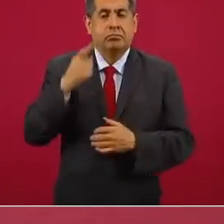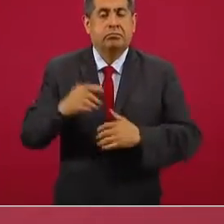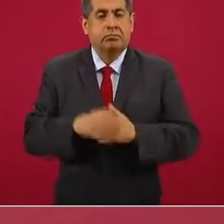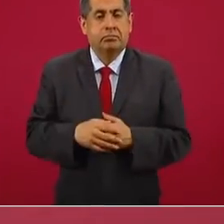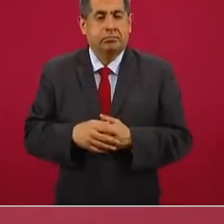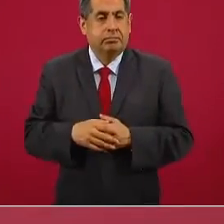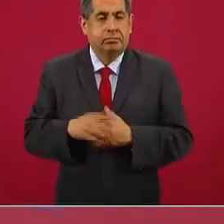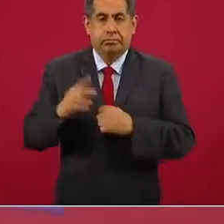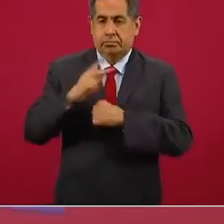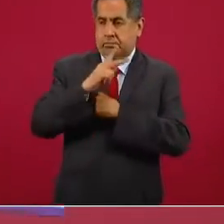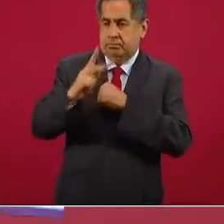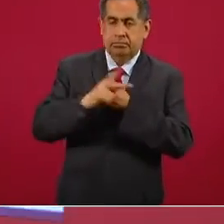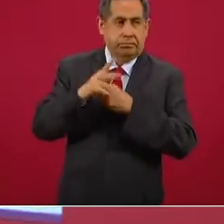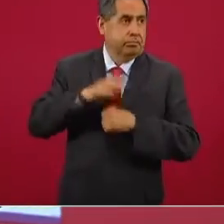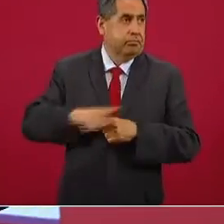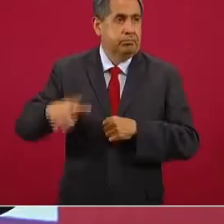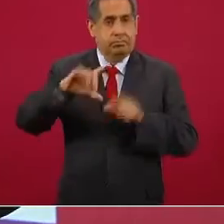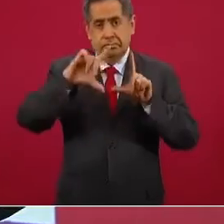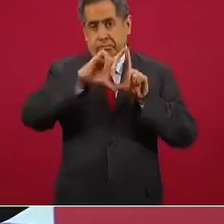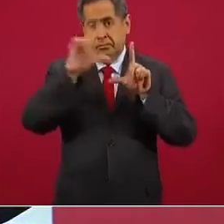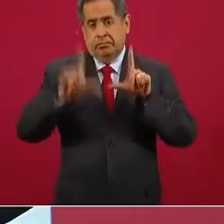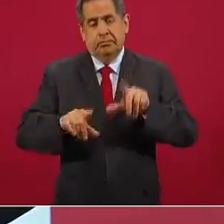en el país se